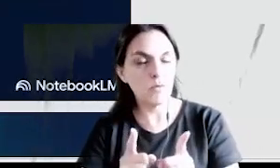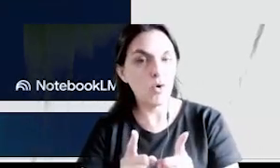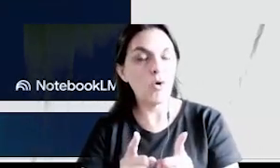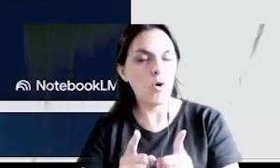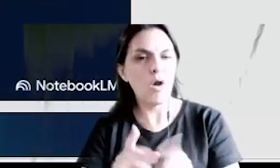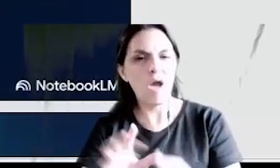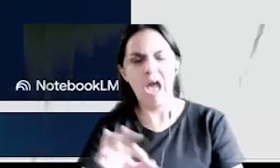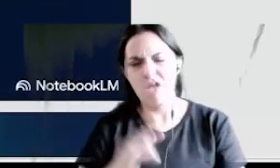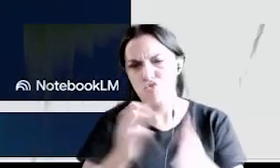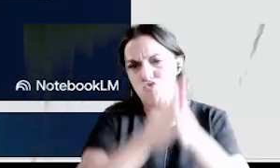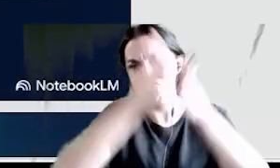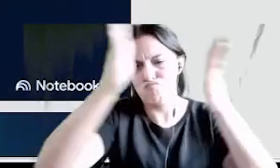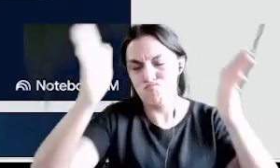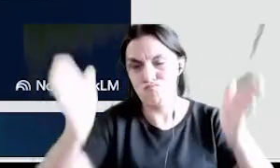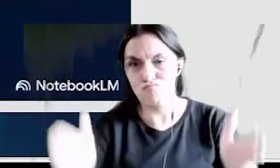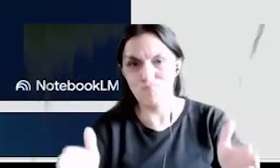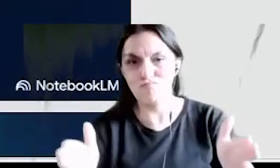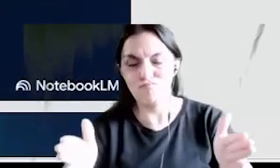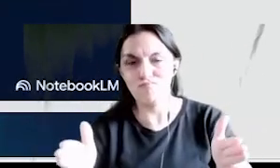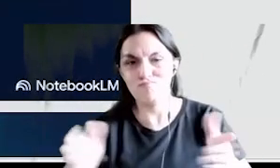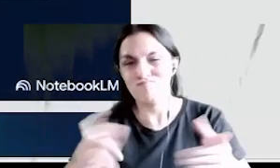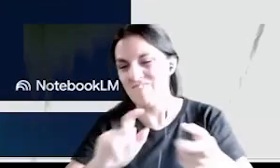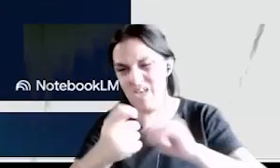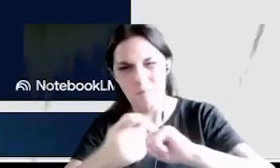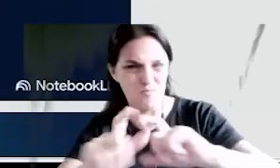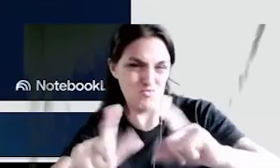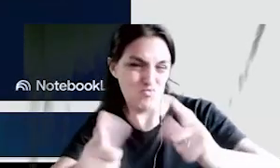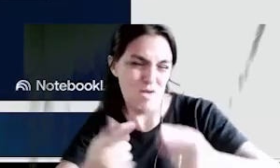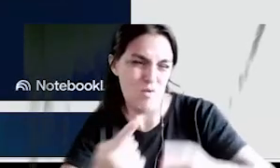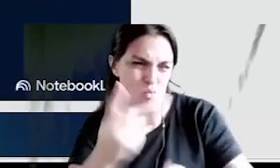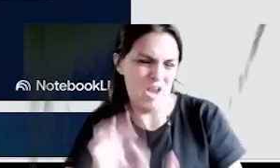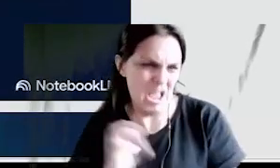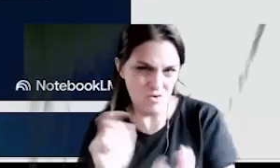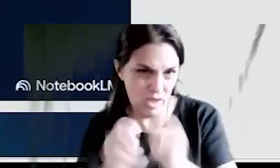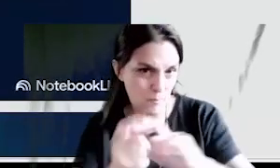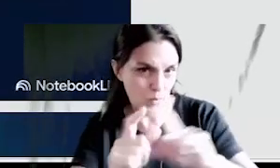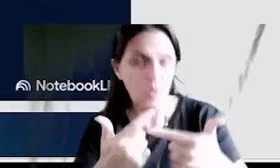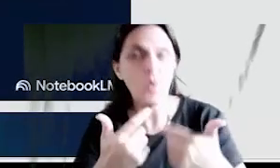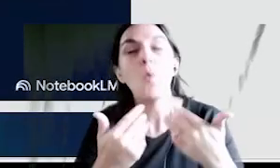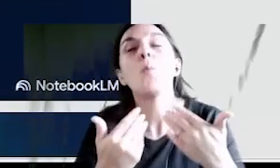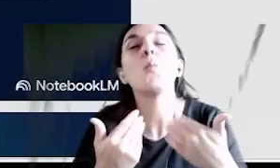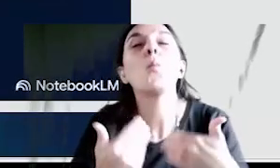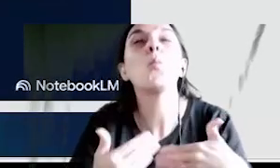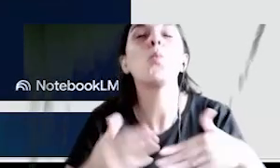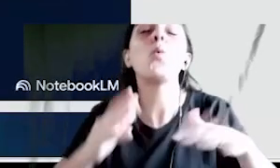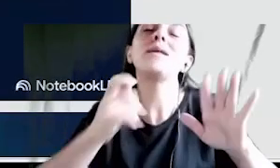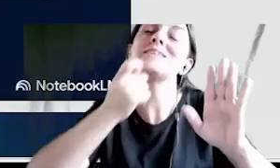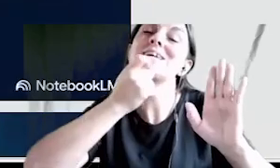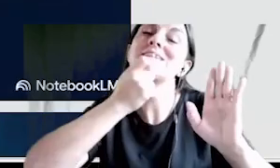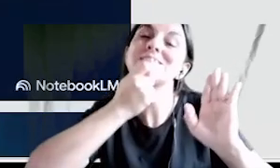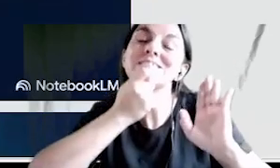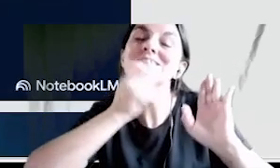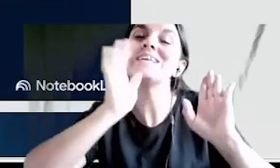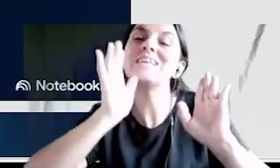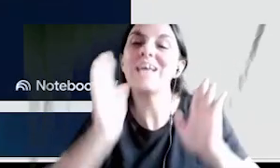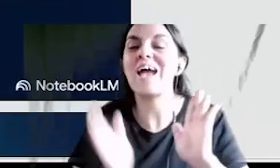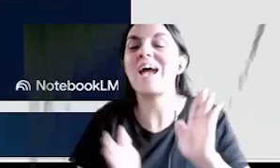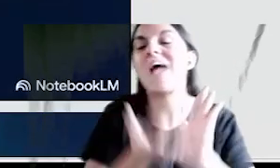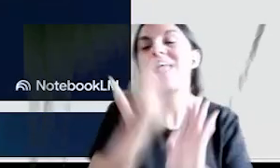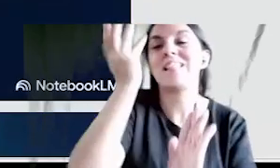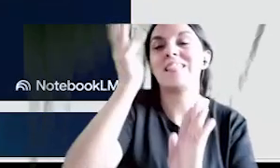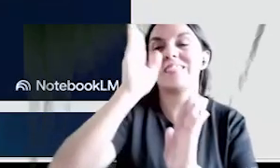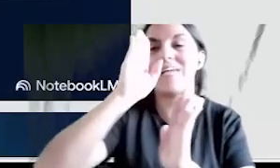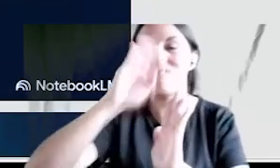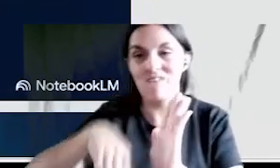durante el año no tiene modificaciones. ¿Puede llegar a tener modificaciones? Sí, si tuviera un alta o una